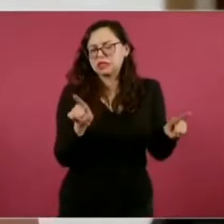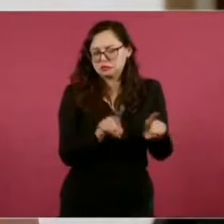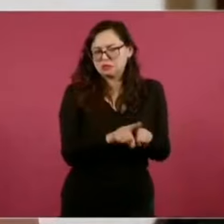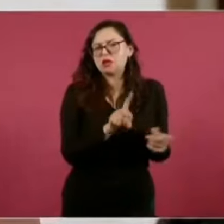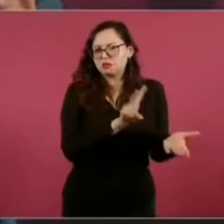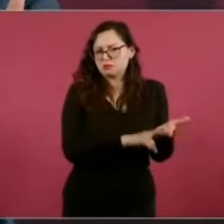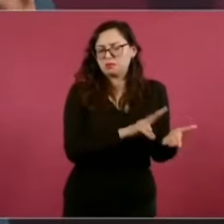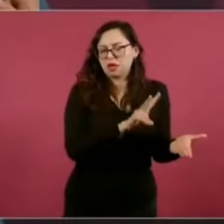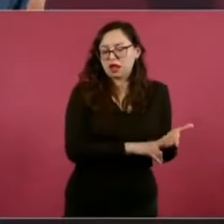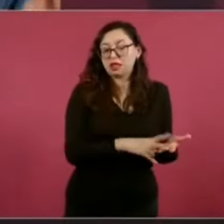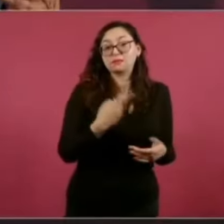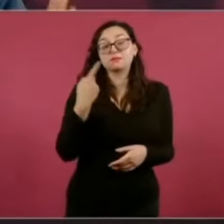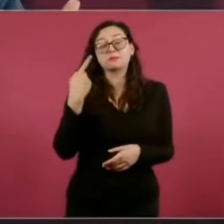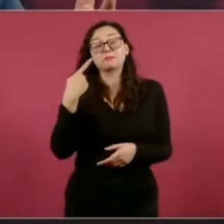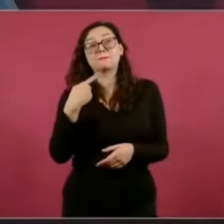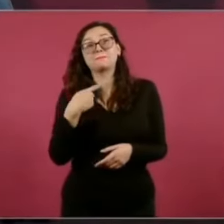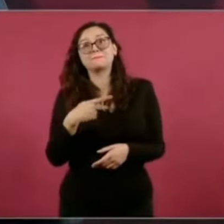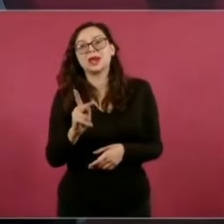la